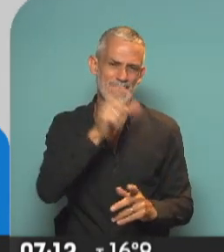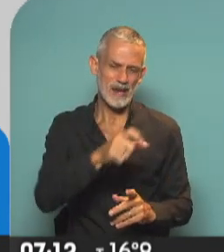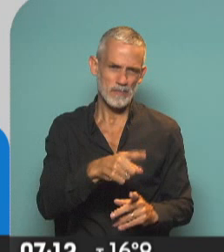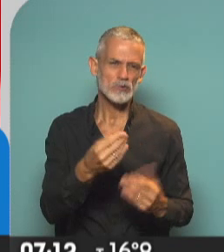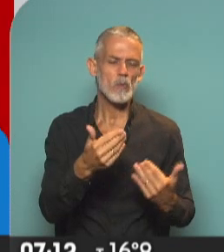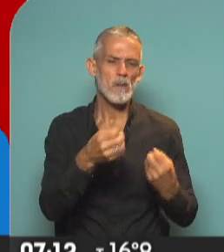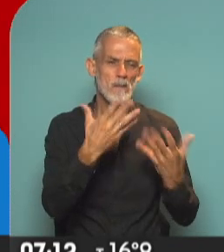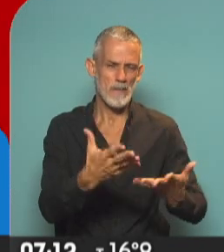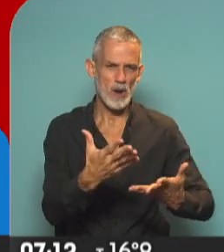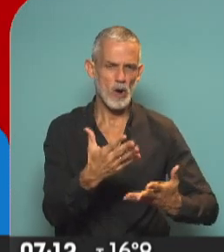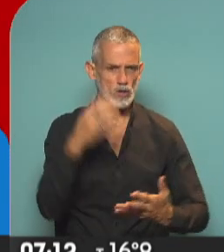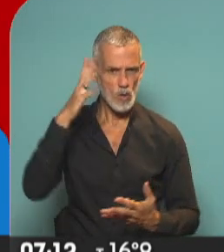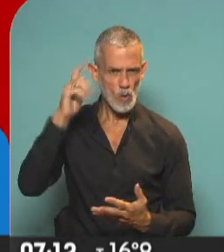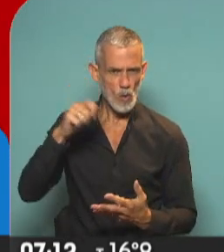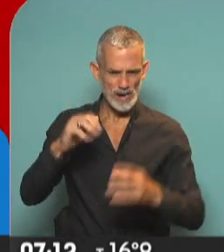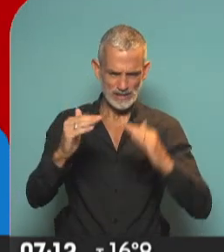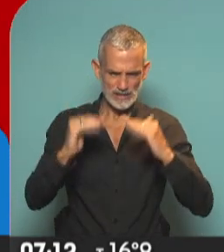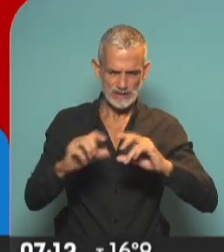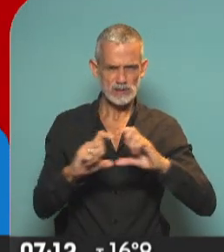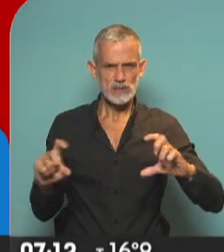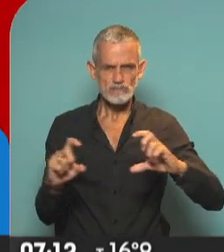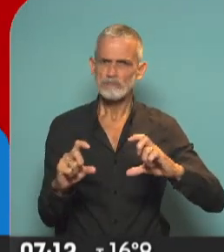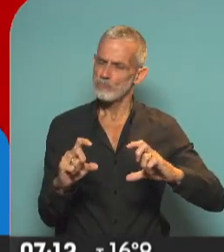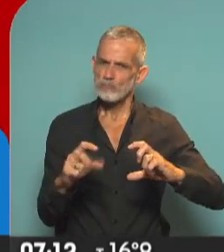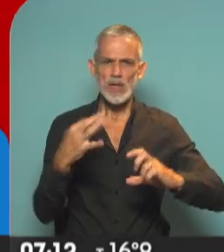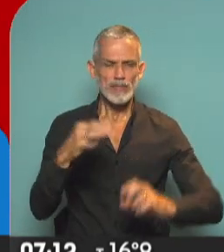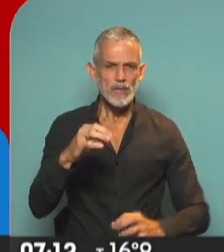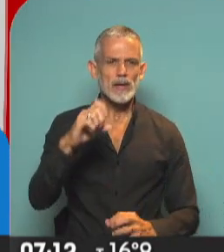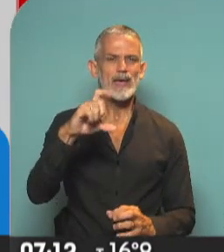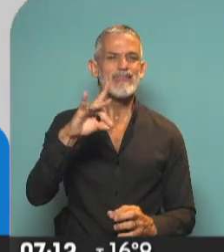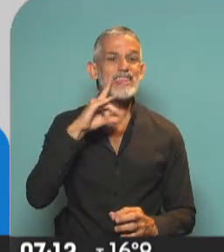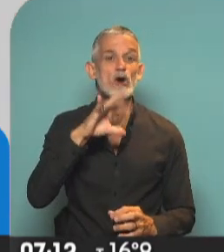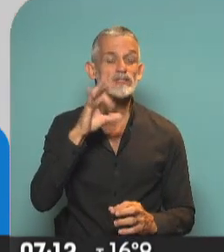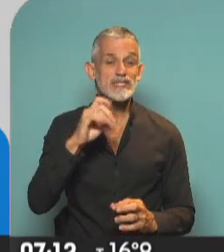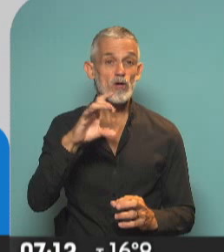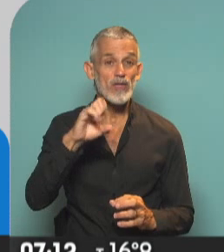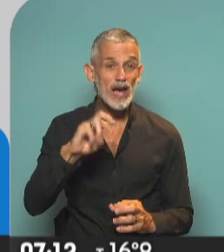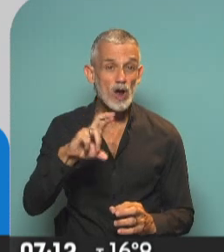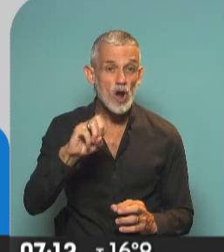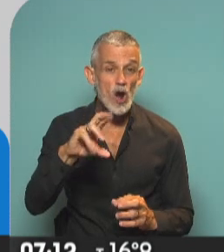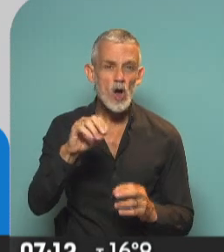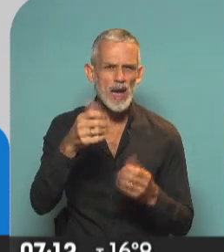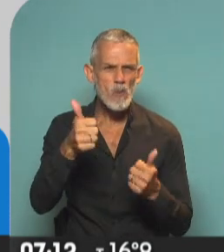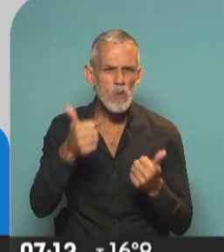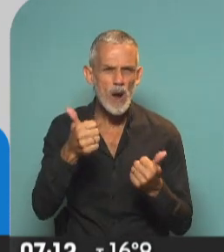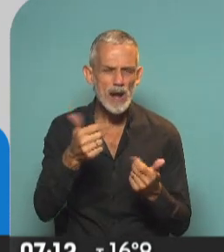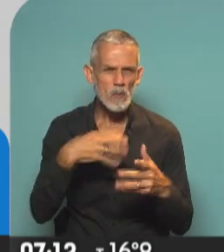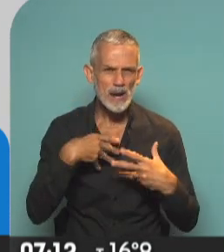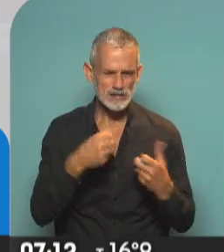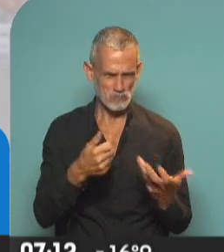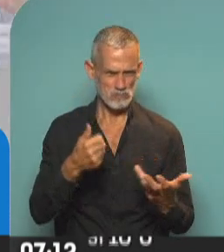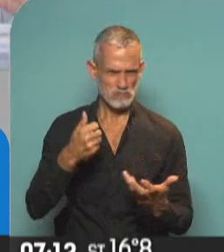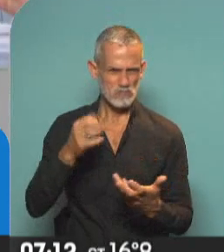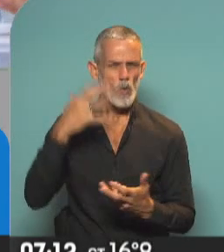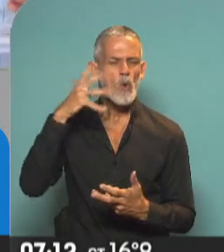decir, que insiste un párrafo después con que el dióxido de cloro es bueno para la salud. Ahora, ¿de dónde saca el juez